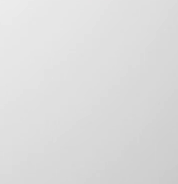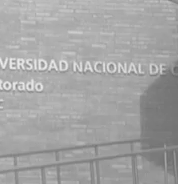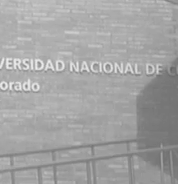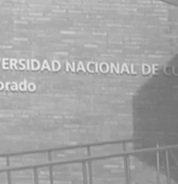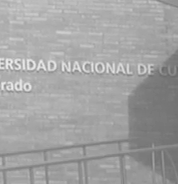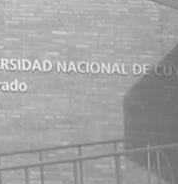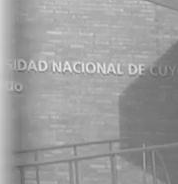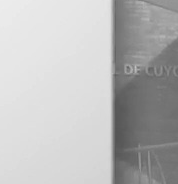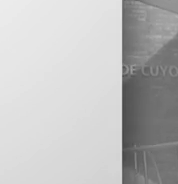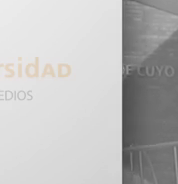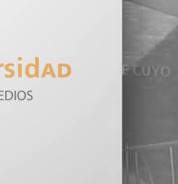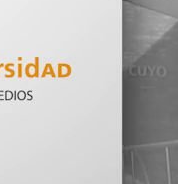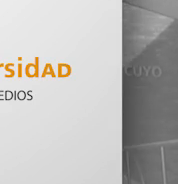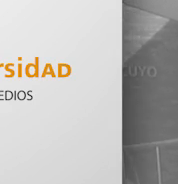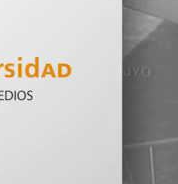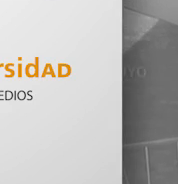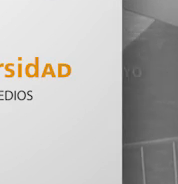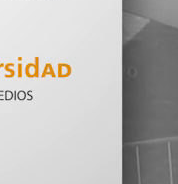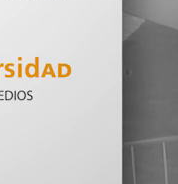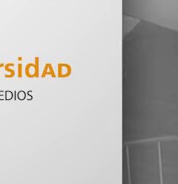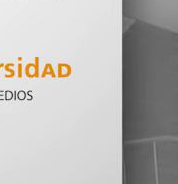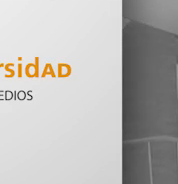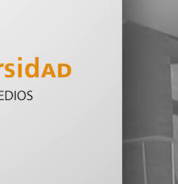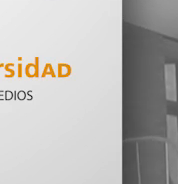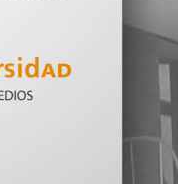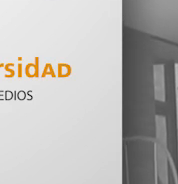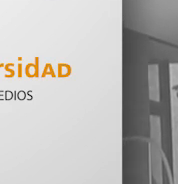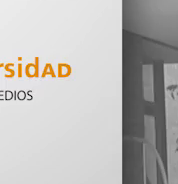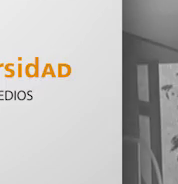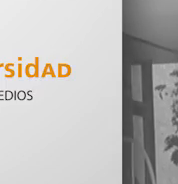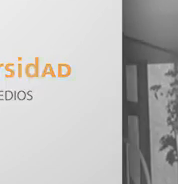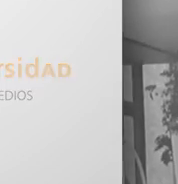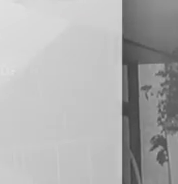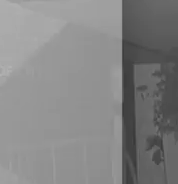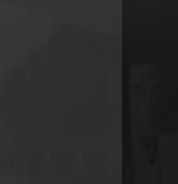Más noticias en www.unidiversidad.com.ar.